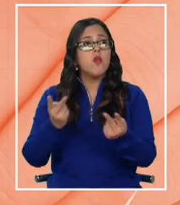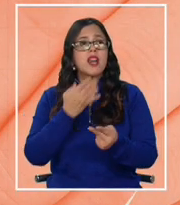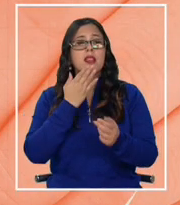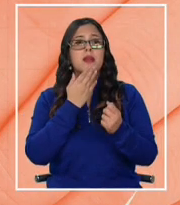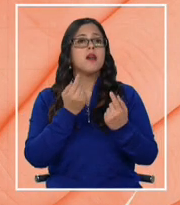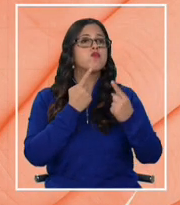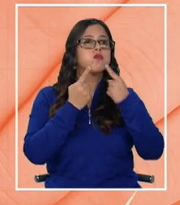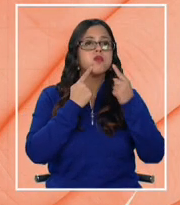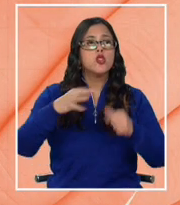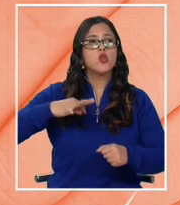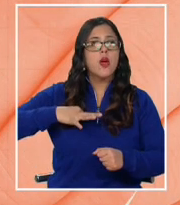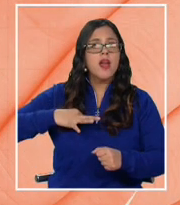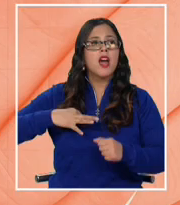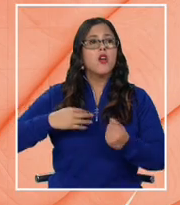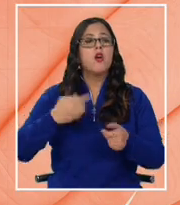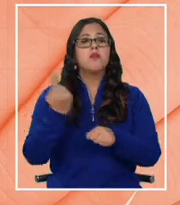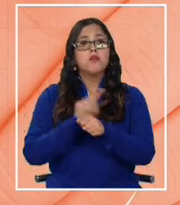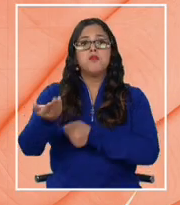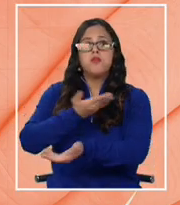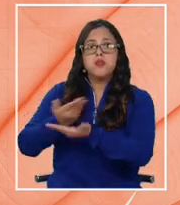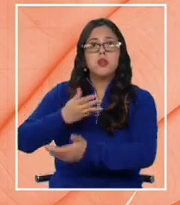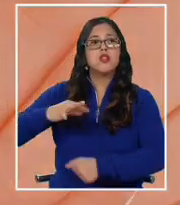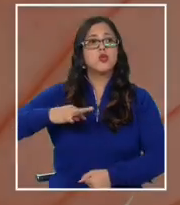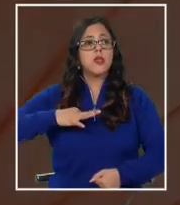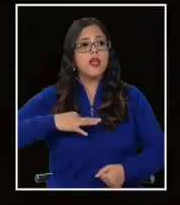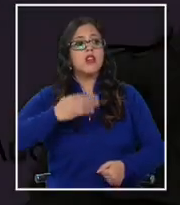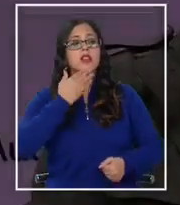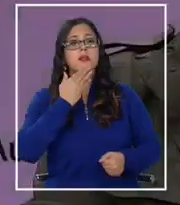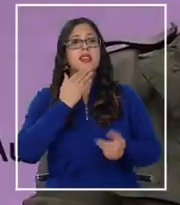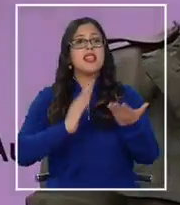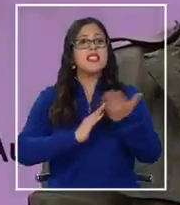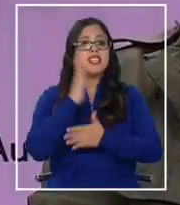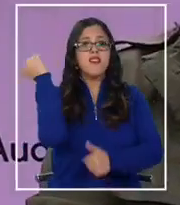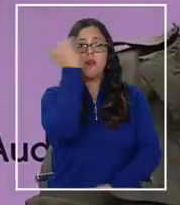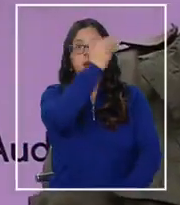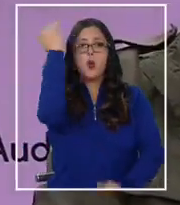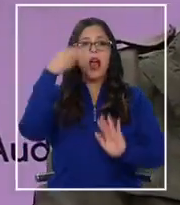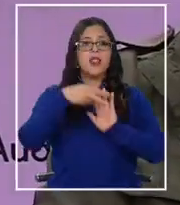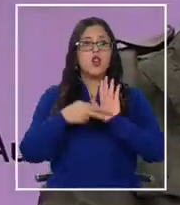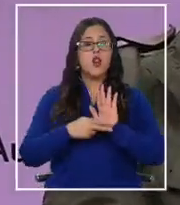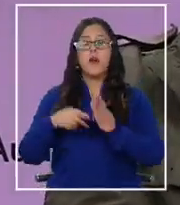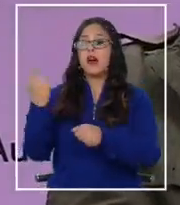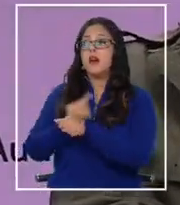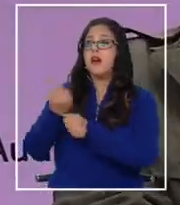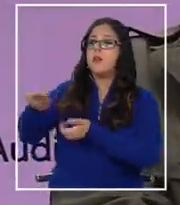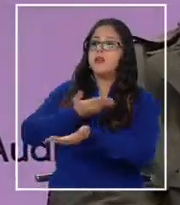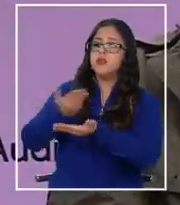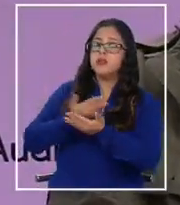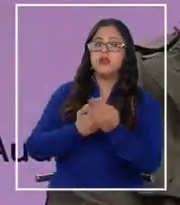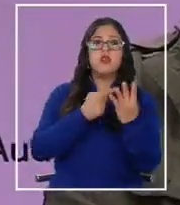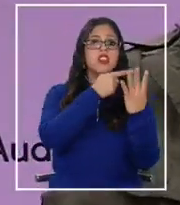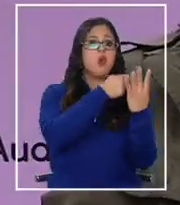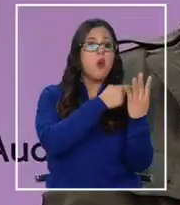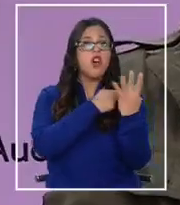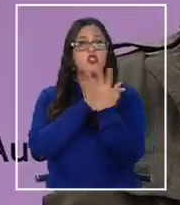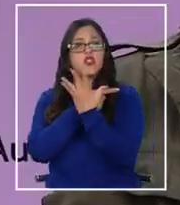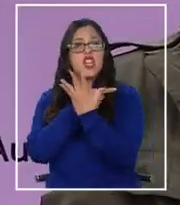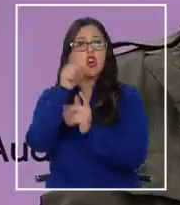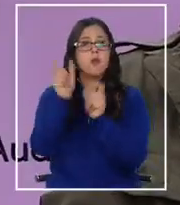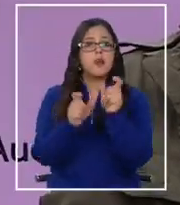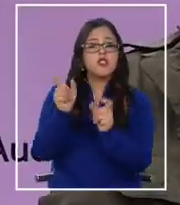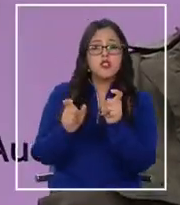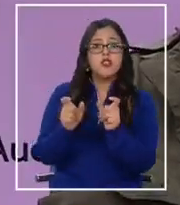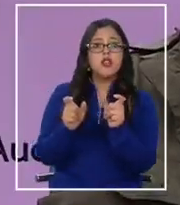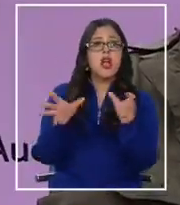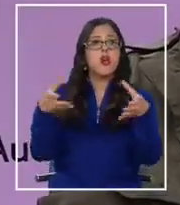ciudadanas, los diálogos ciudadanos y la iniciativa popular de norma. Los diálogos es una conversación entre 4 o 5 personas en